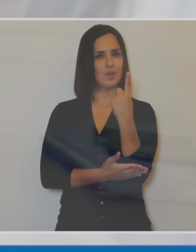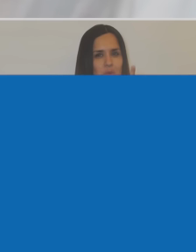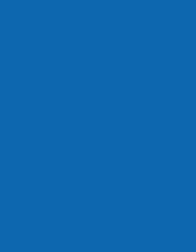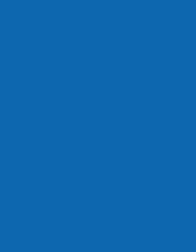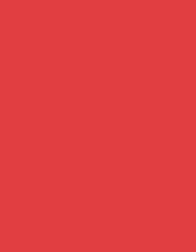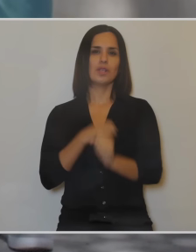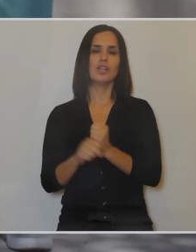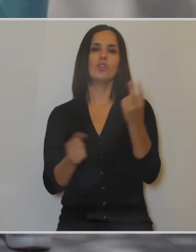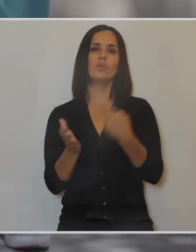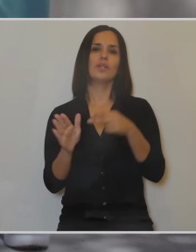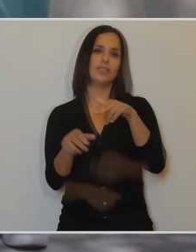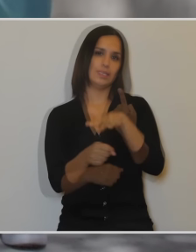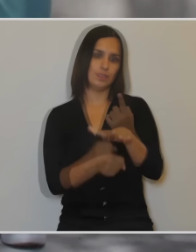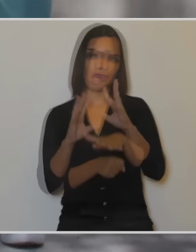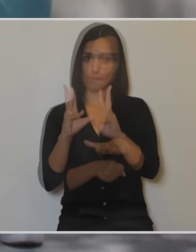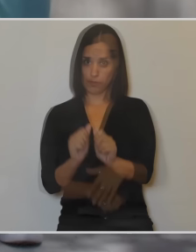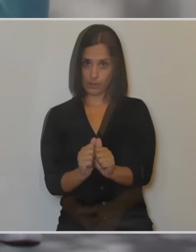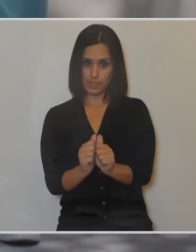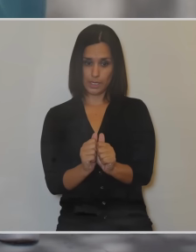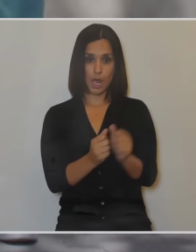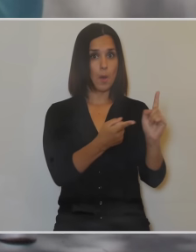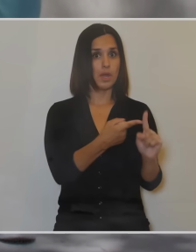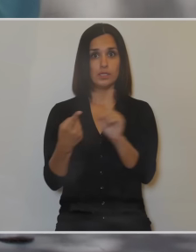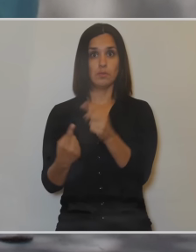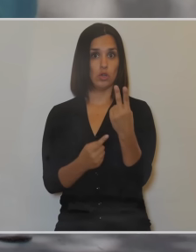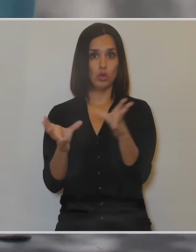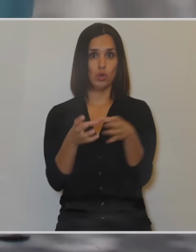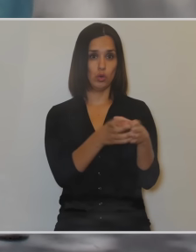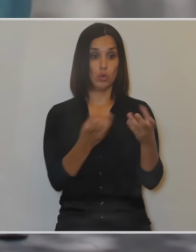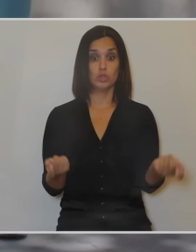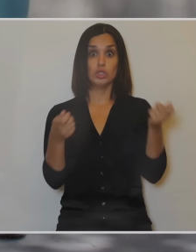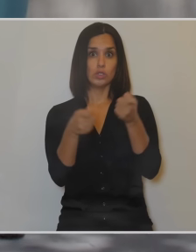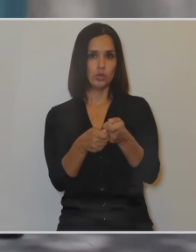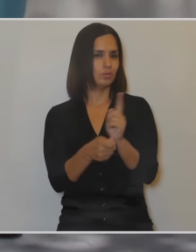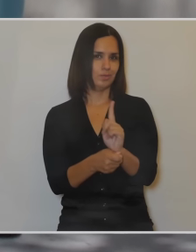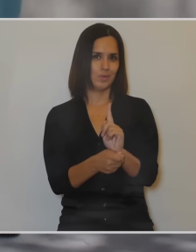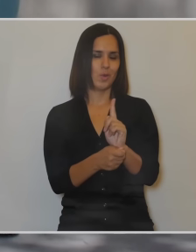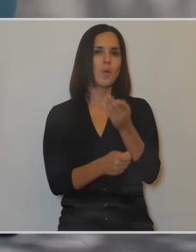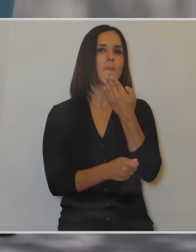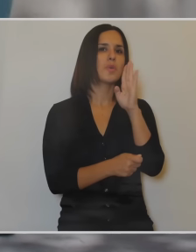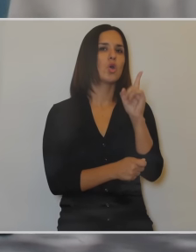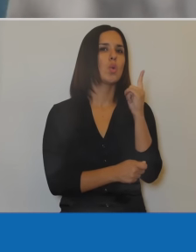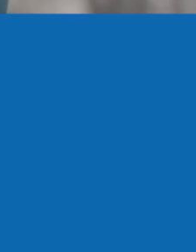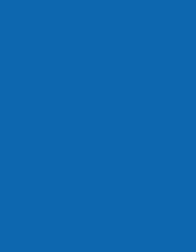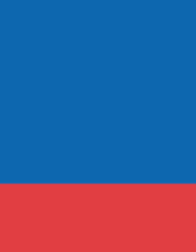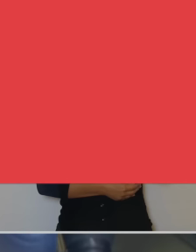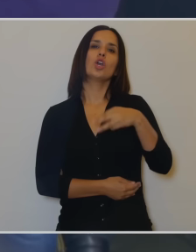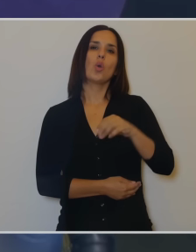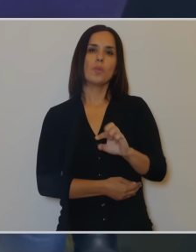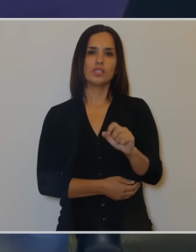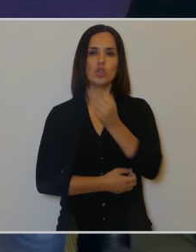de 2015. Si la familia se encuentra en el grupo A y B, no se suman los aportes. Se privilegia el pago por carga